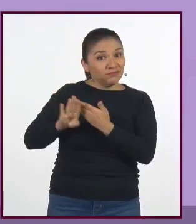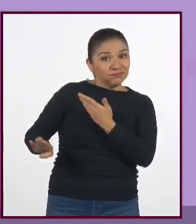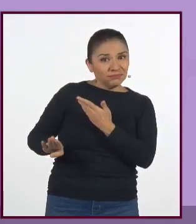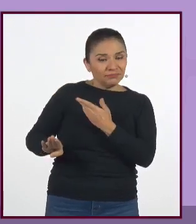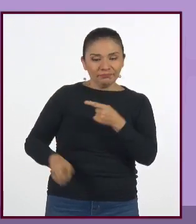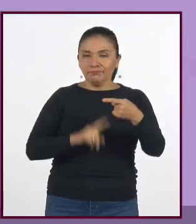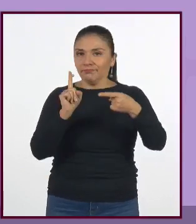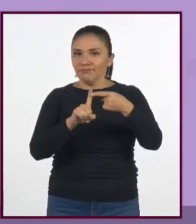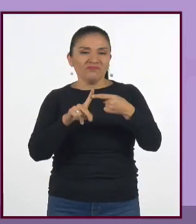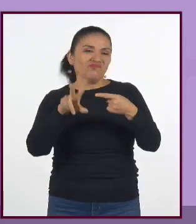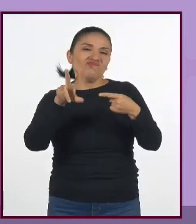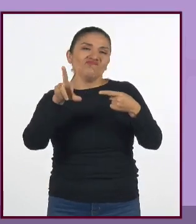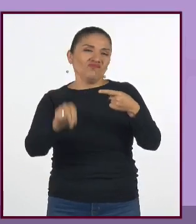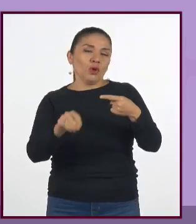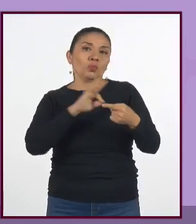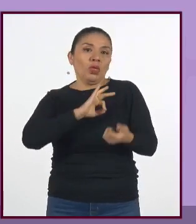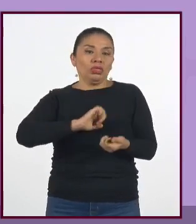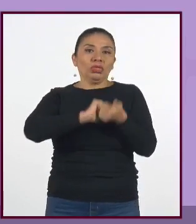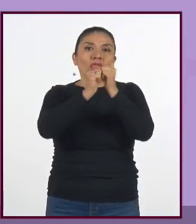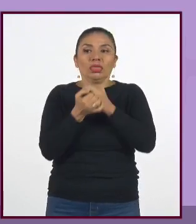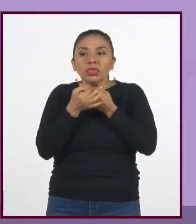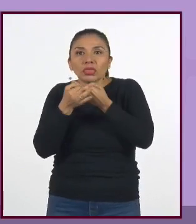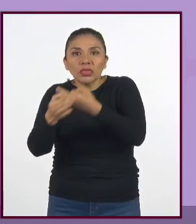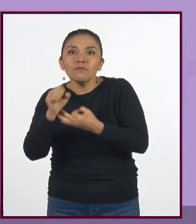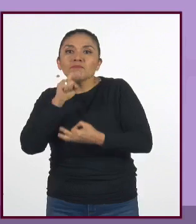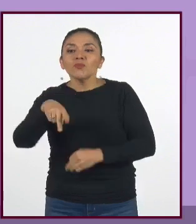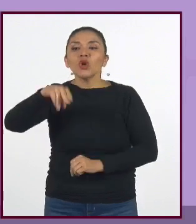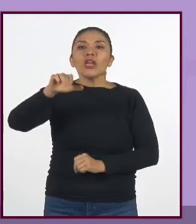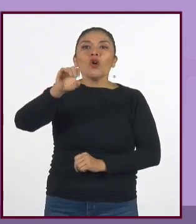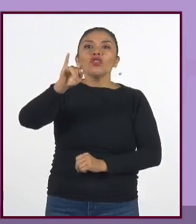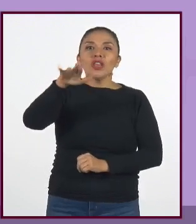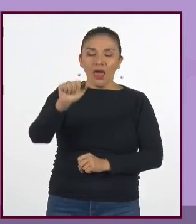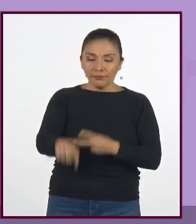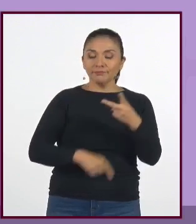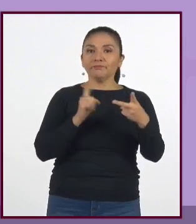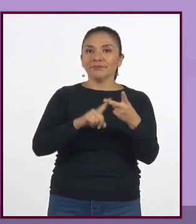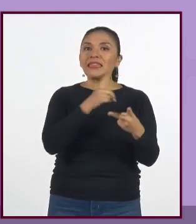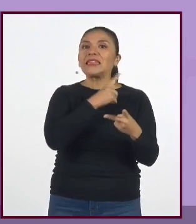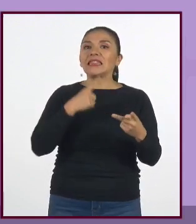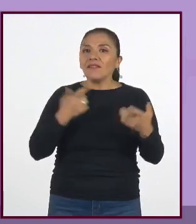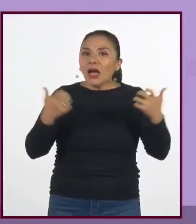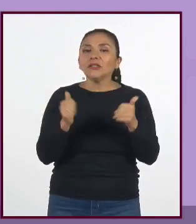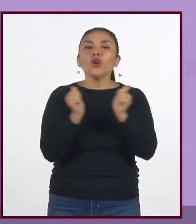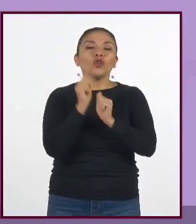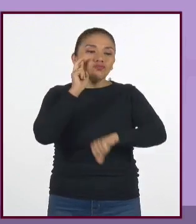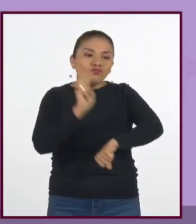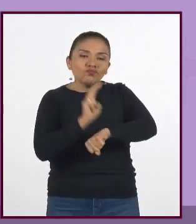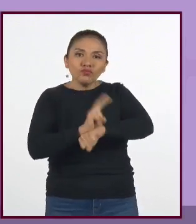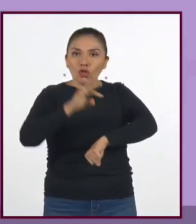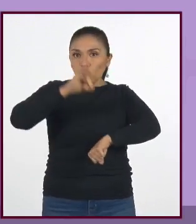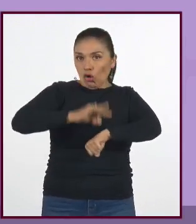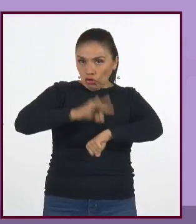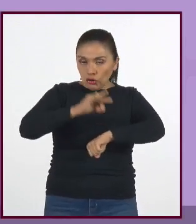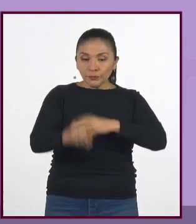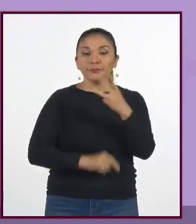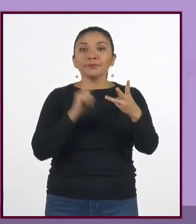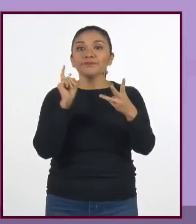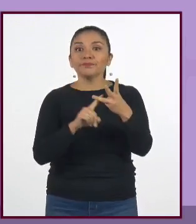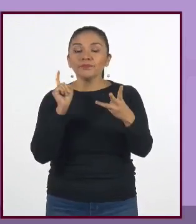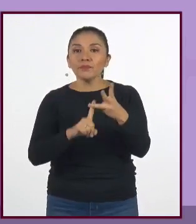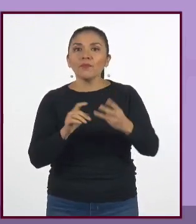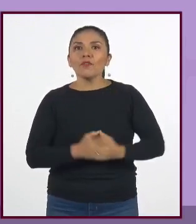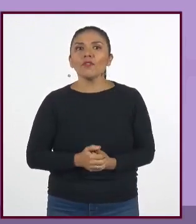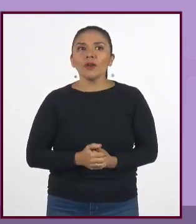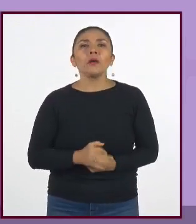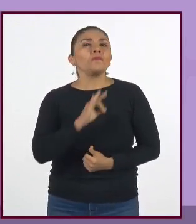no, puede generar adicción a la nicotina. Inciso B, debe hacerse bajo orientación médica. Inciso C,